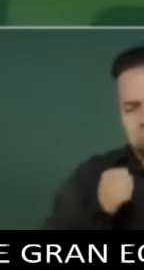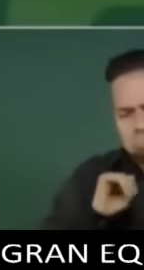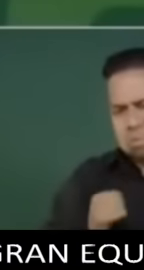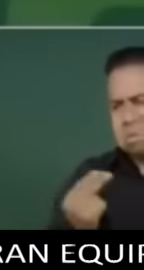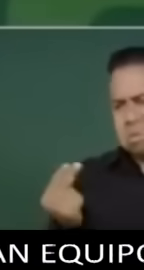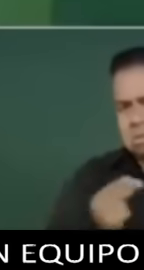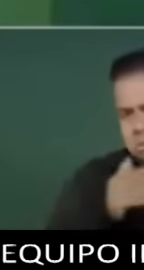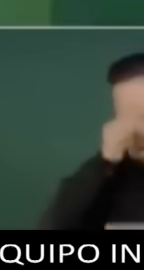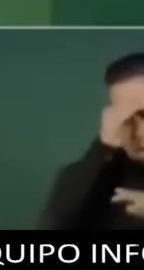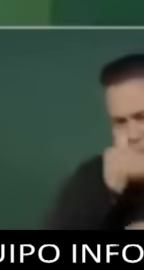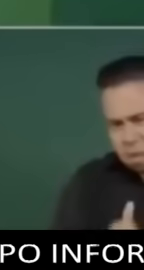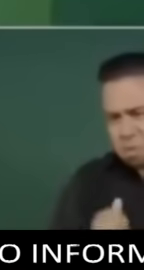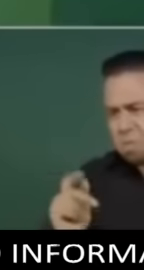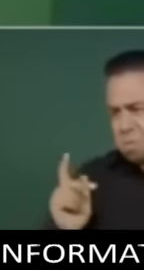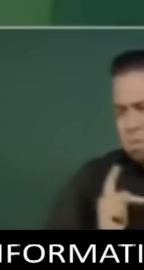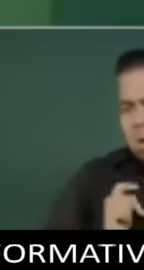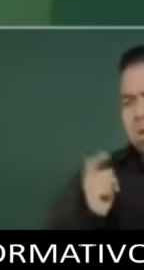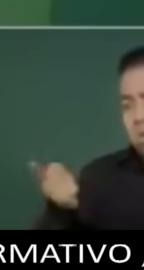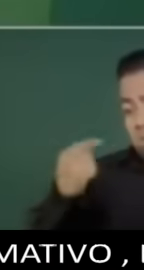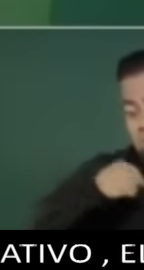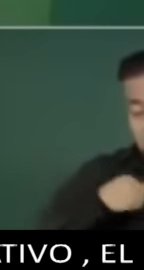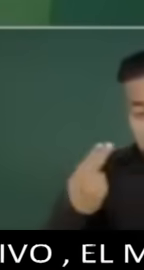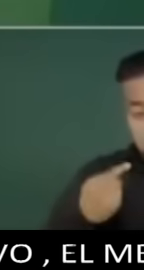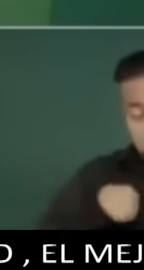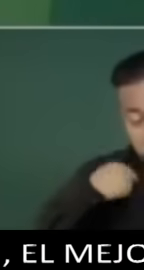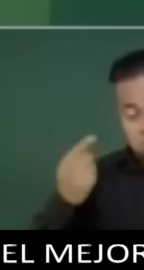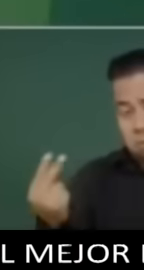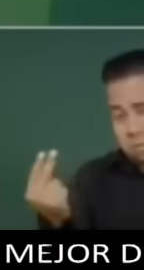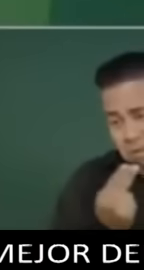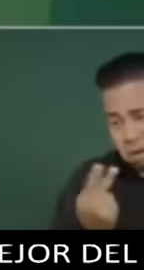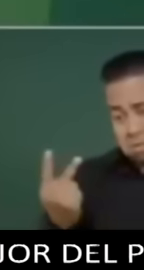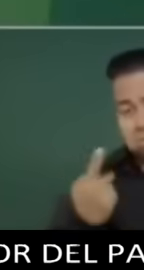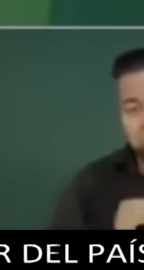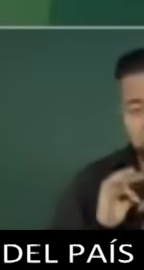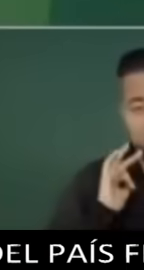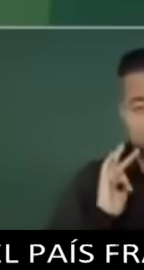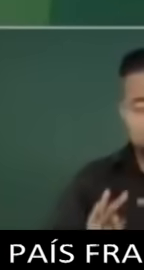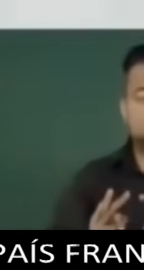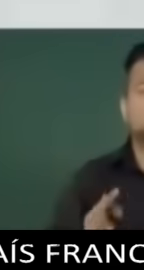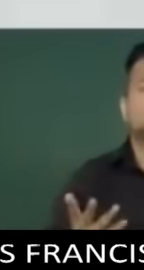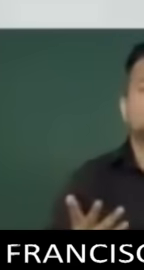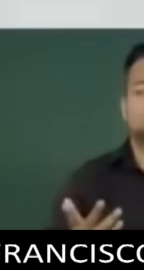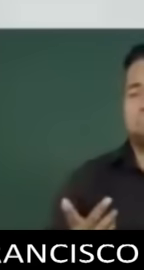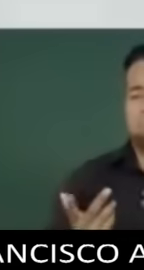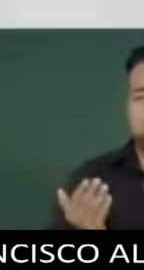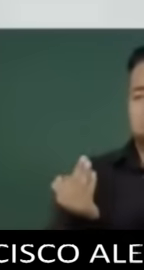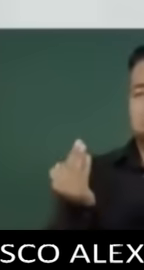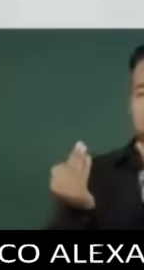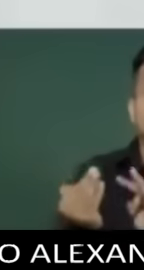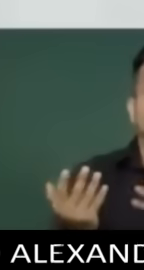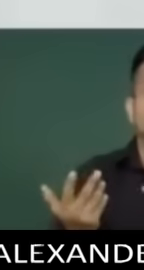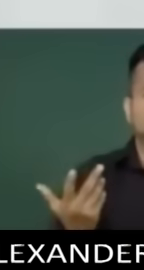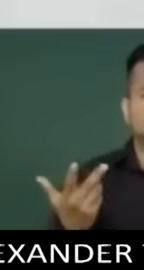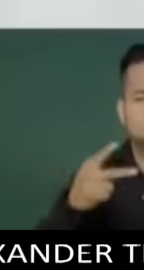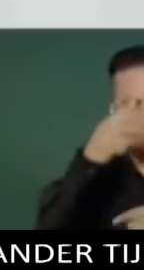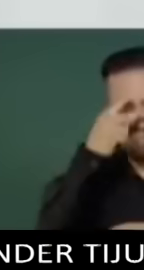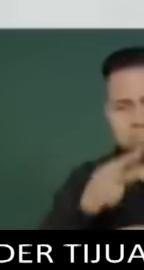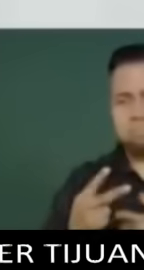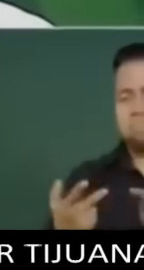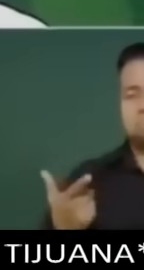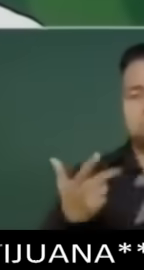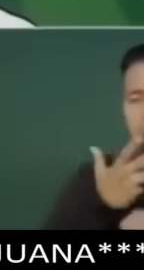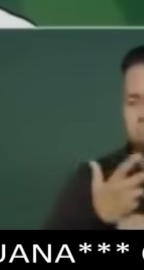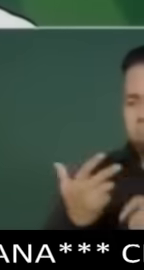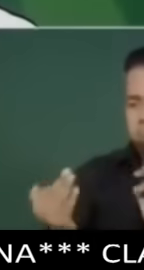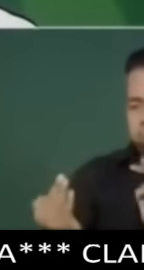será alguien muy, muy inteligente. No creo que se refiere así a Xóchitl Gálvez, así que solamente queda una posibilidad, la dejamos de ese